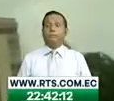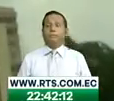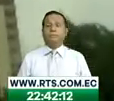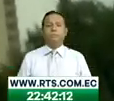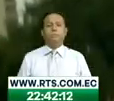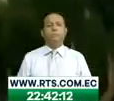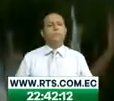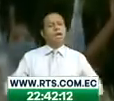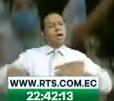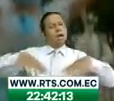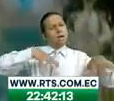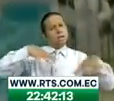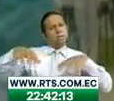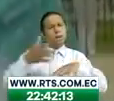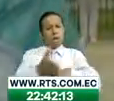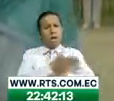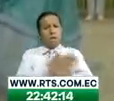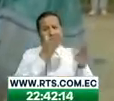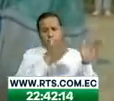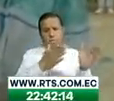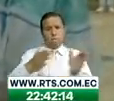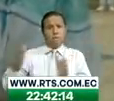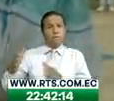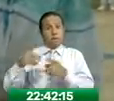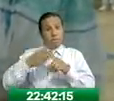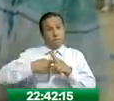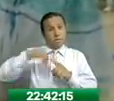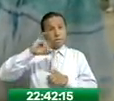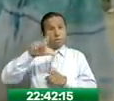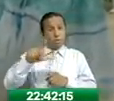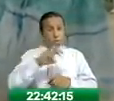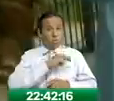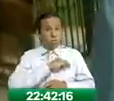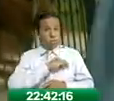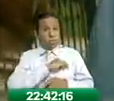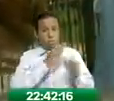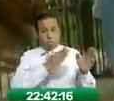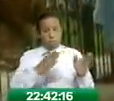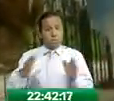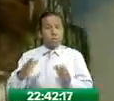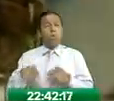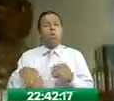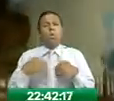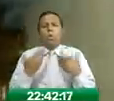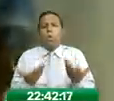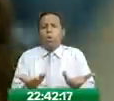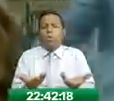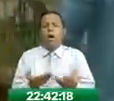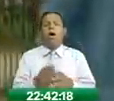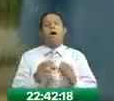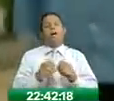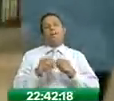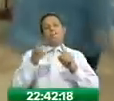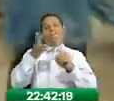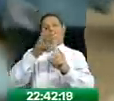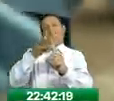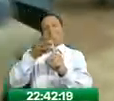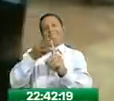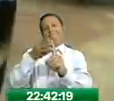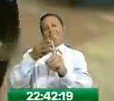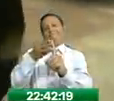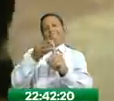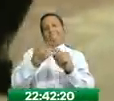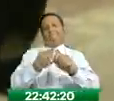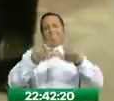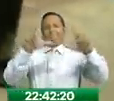Todas las actividades programadas para el mes de julio por parte de la municipalidad serán a través de la plataforma Facebook Live Guayaquil es mi